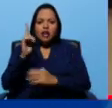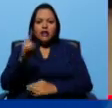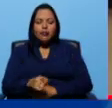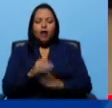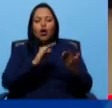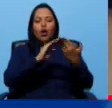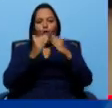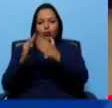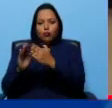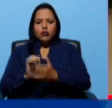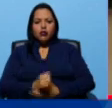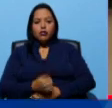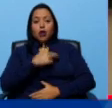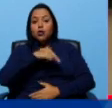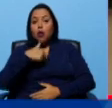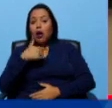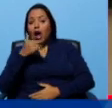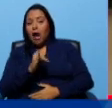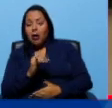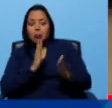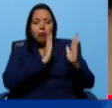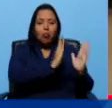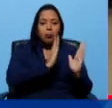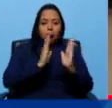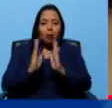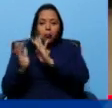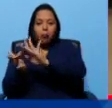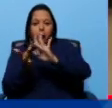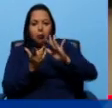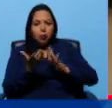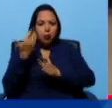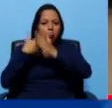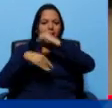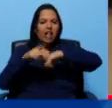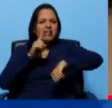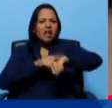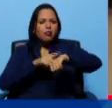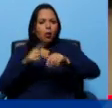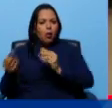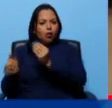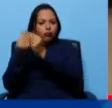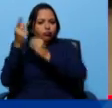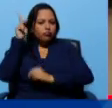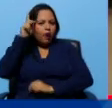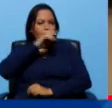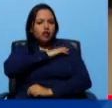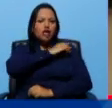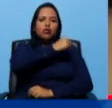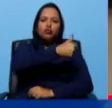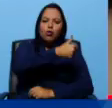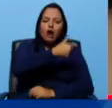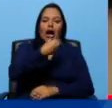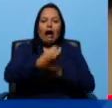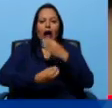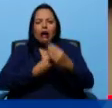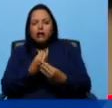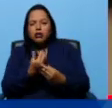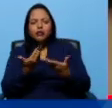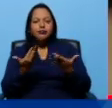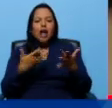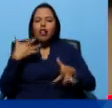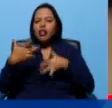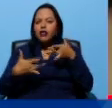comunas. Nosotros hemos venido articulando desde hace bastante tiempo con el profesor, realizando